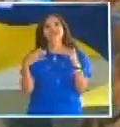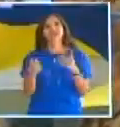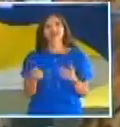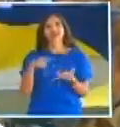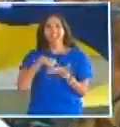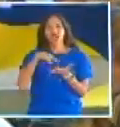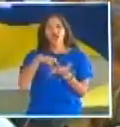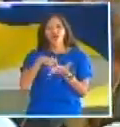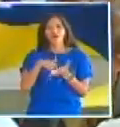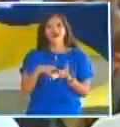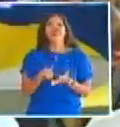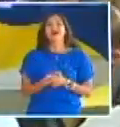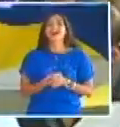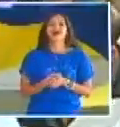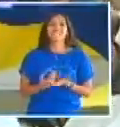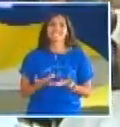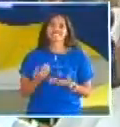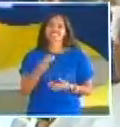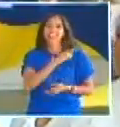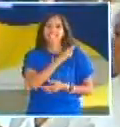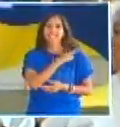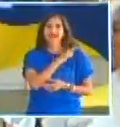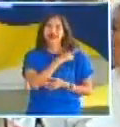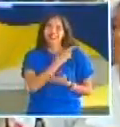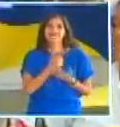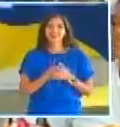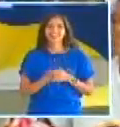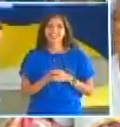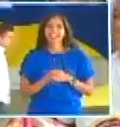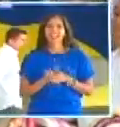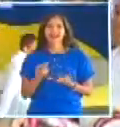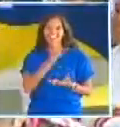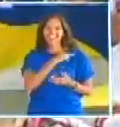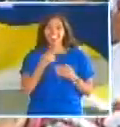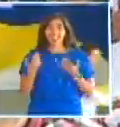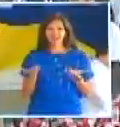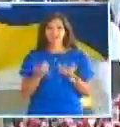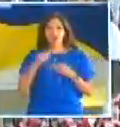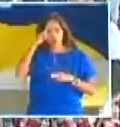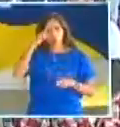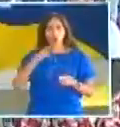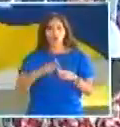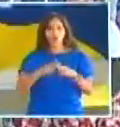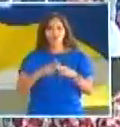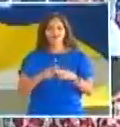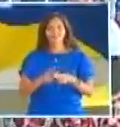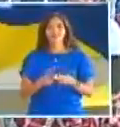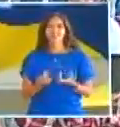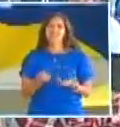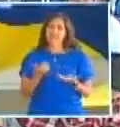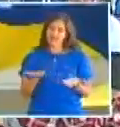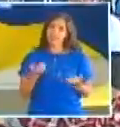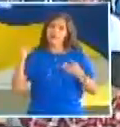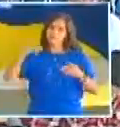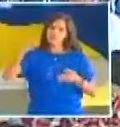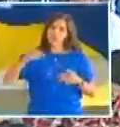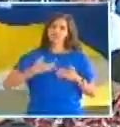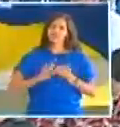Rafael Urdaneta con motivo de su ascenso a general en jefe. Honor a quien honor